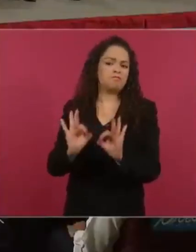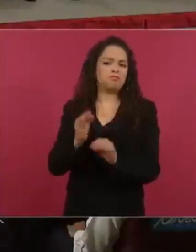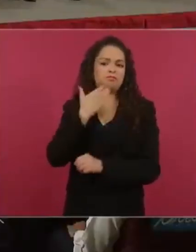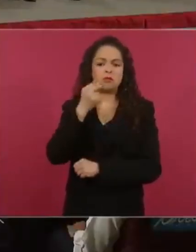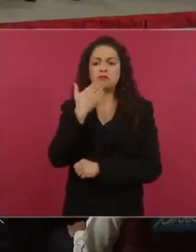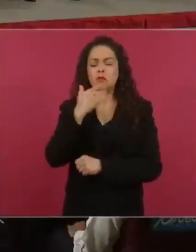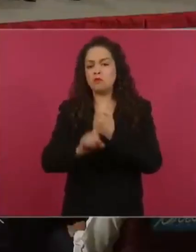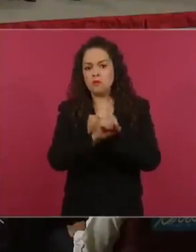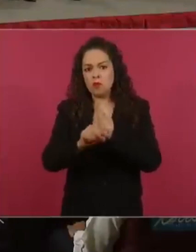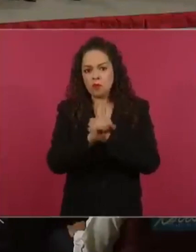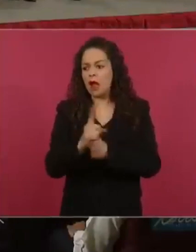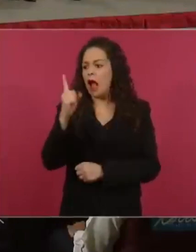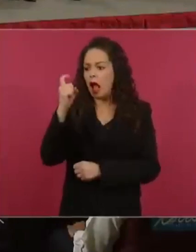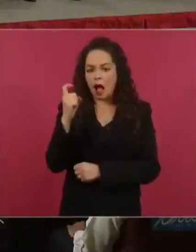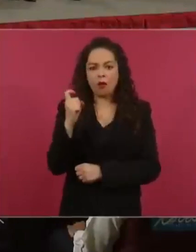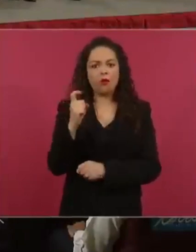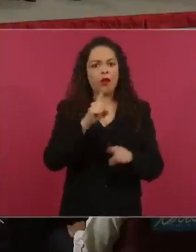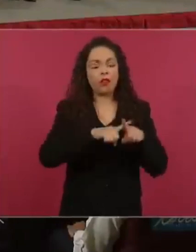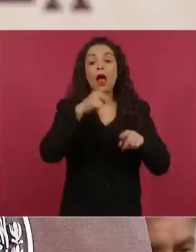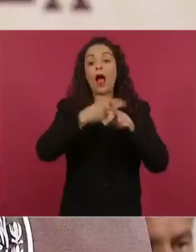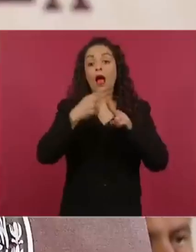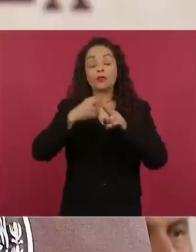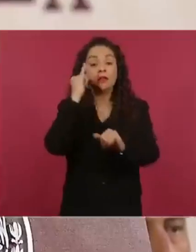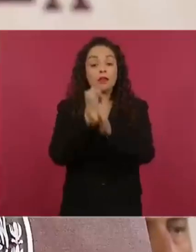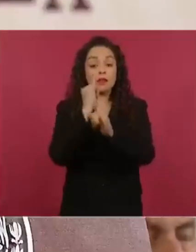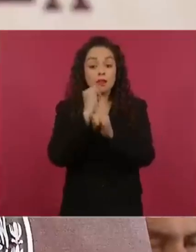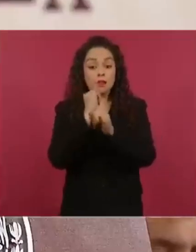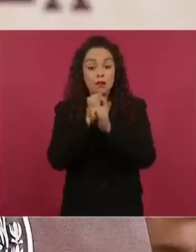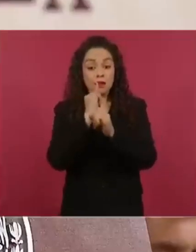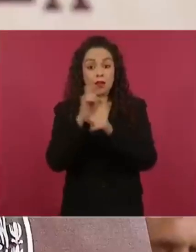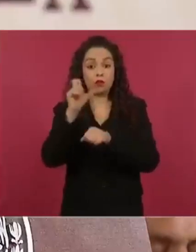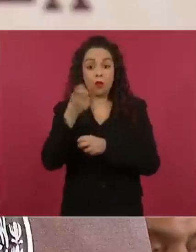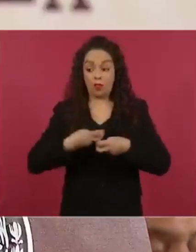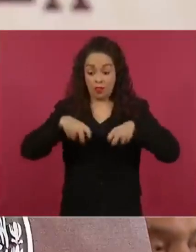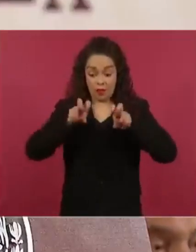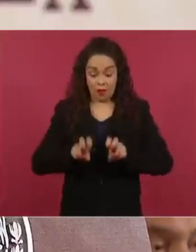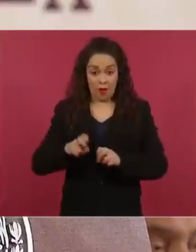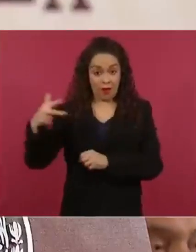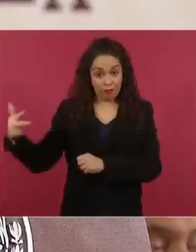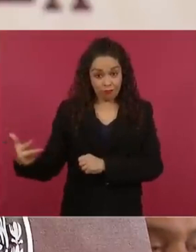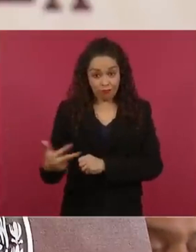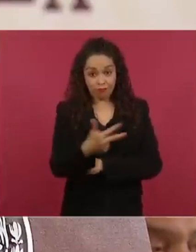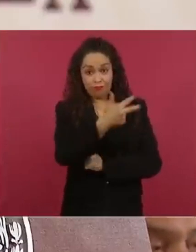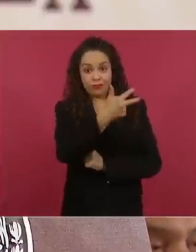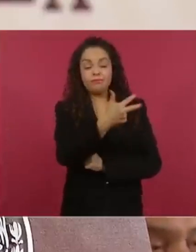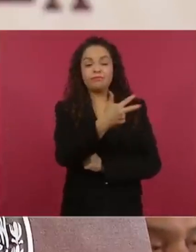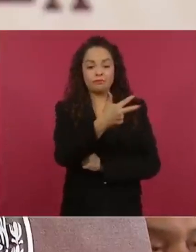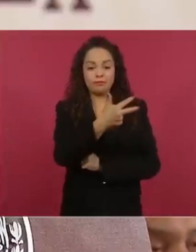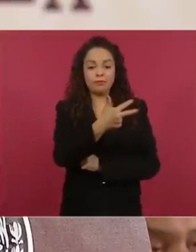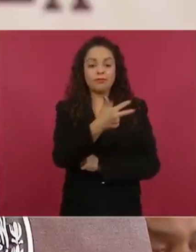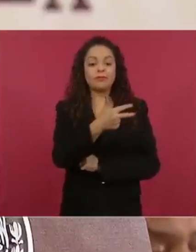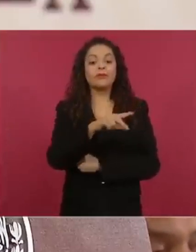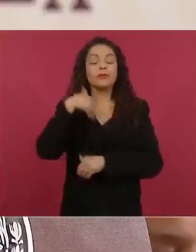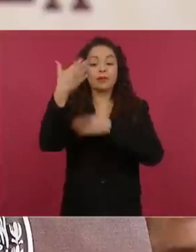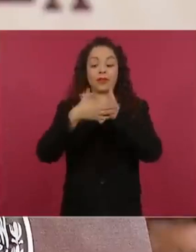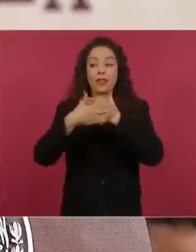los baños, el jabón de los baños, el internet a bordo del tren, el bistro, que ya podrán disfrutar en